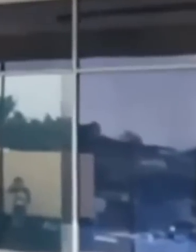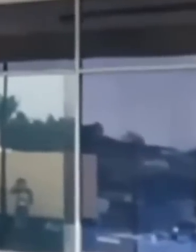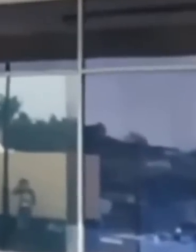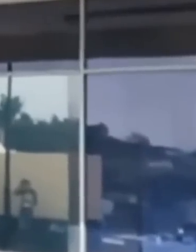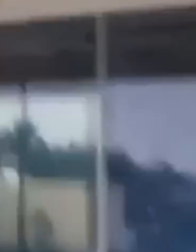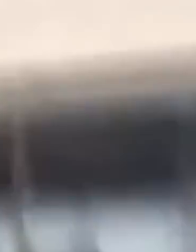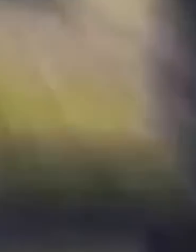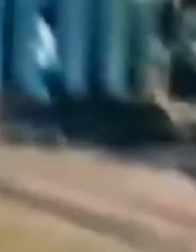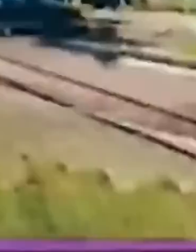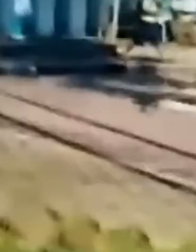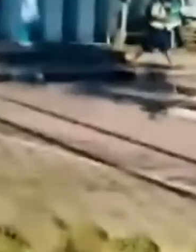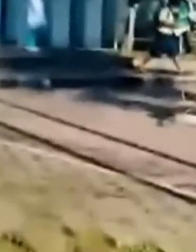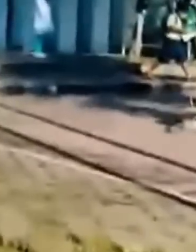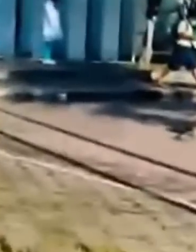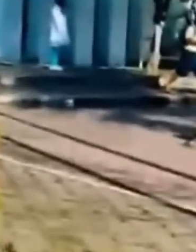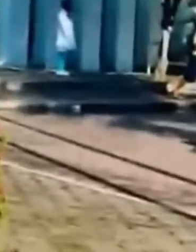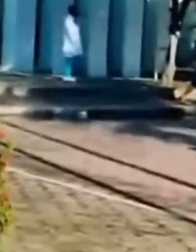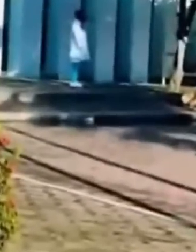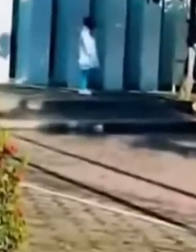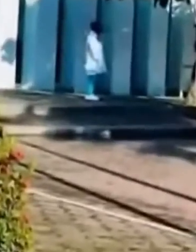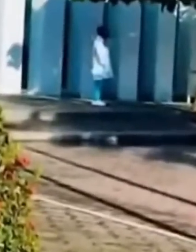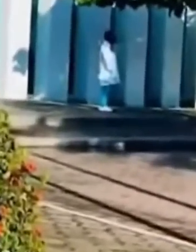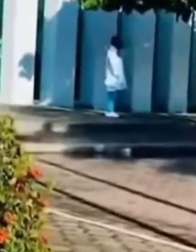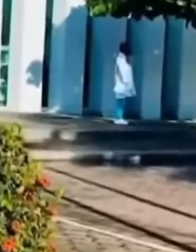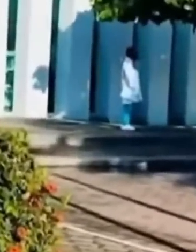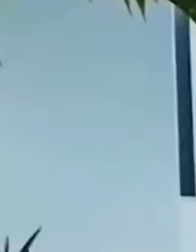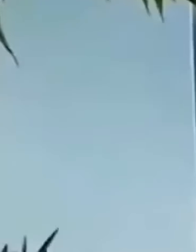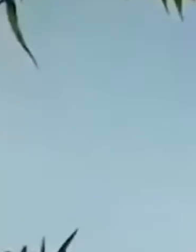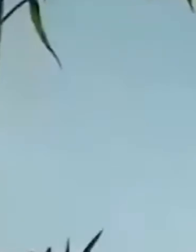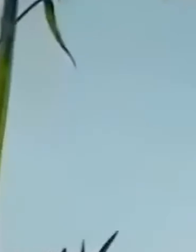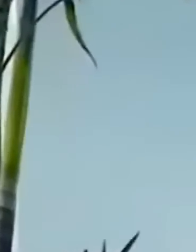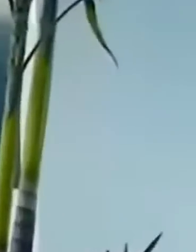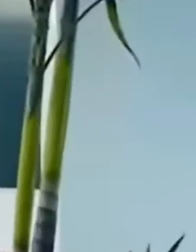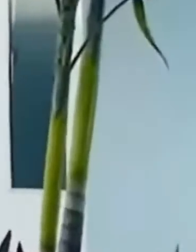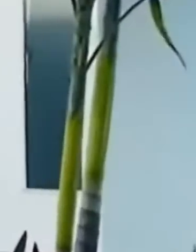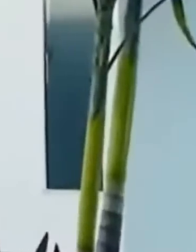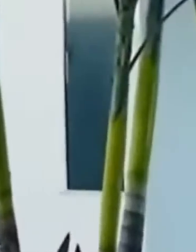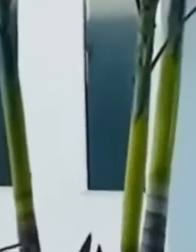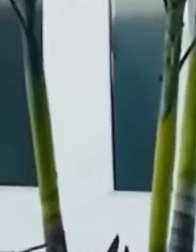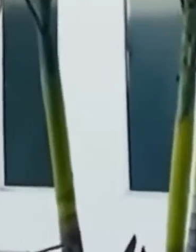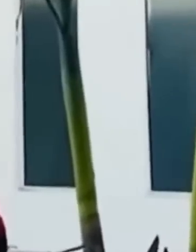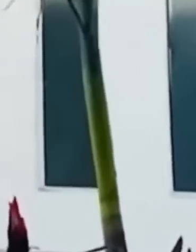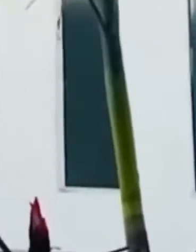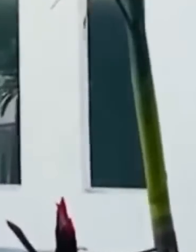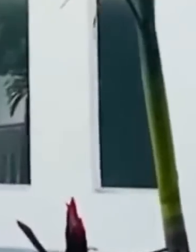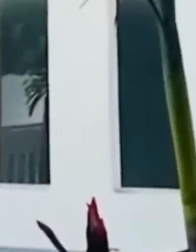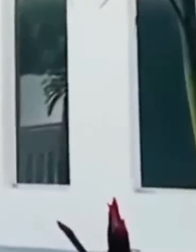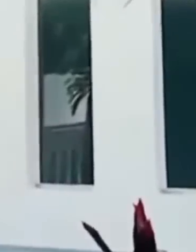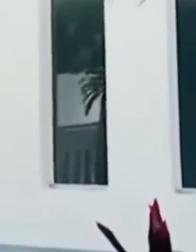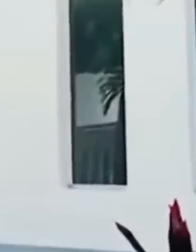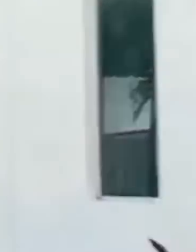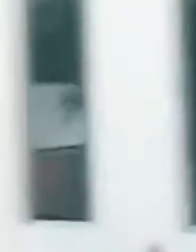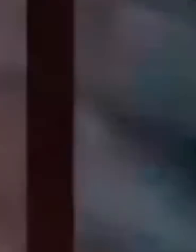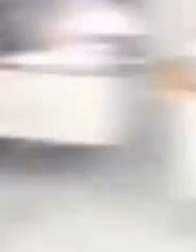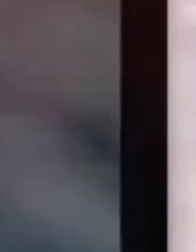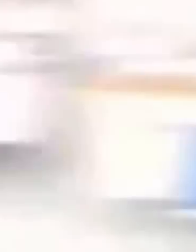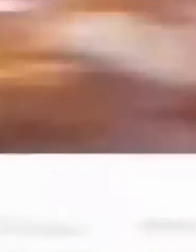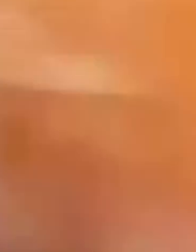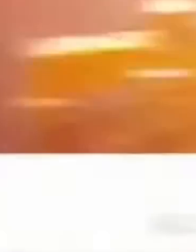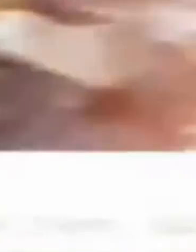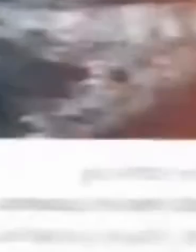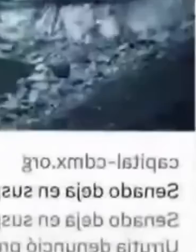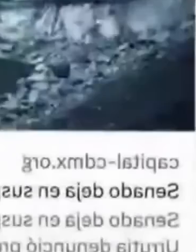de este esquema, por lo que la sustitución del INSABI era necesario para evitar la duplicidad de funciones.